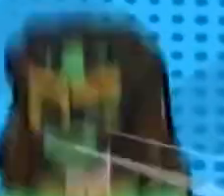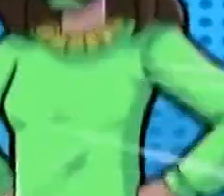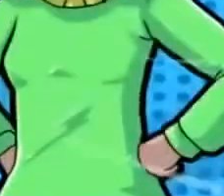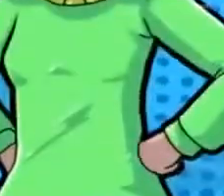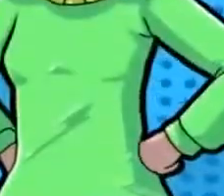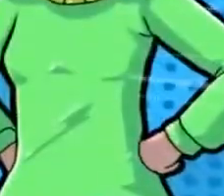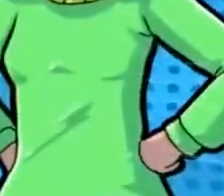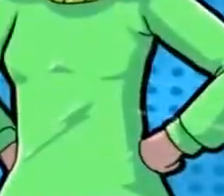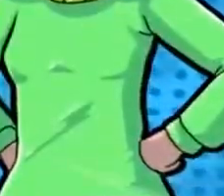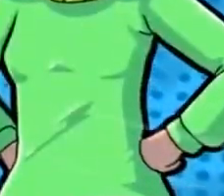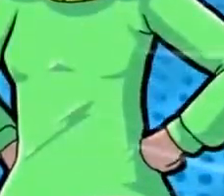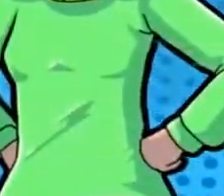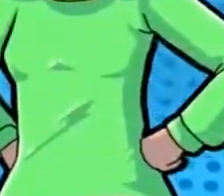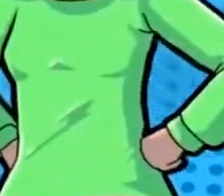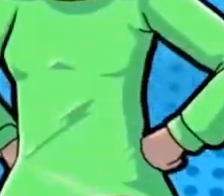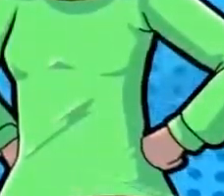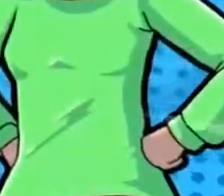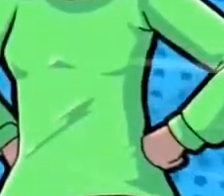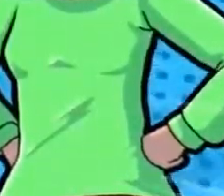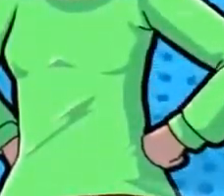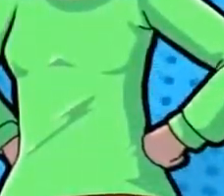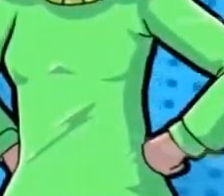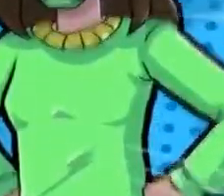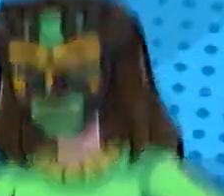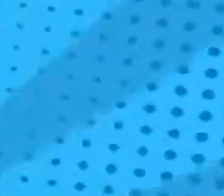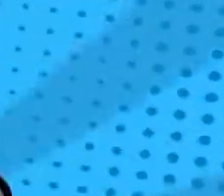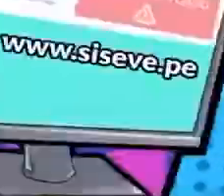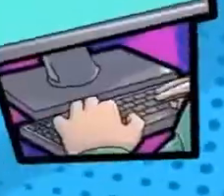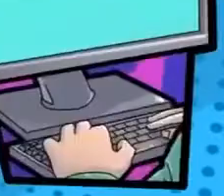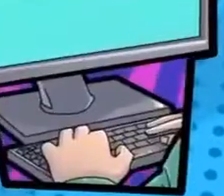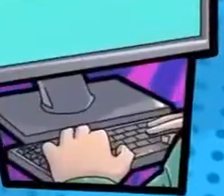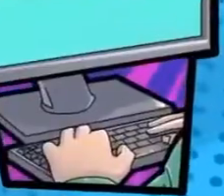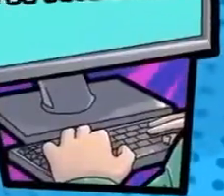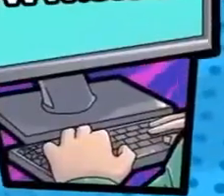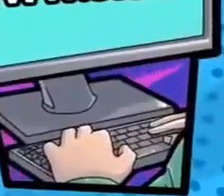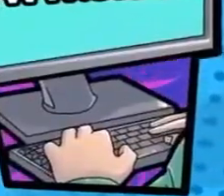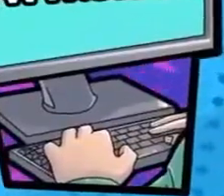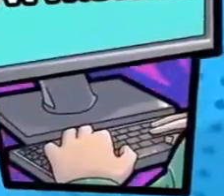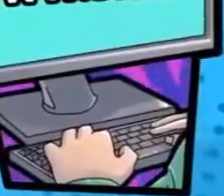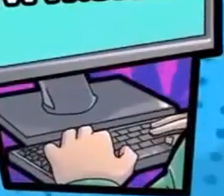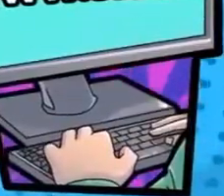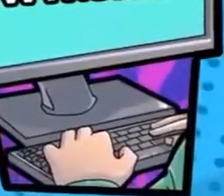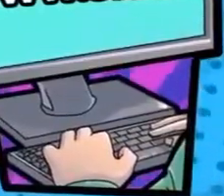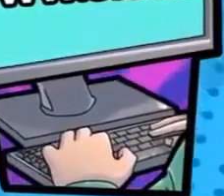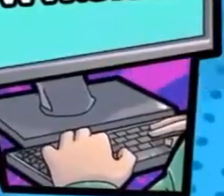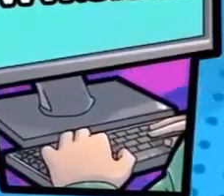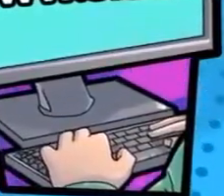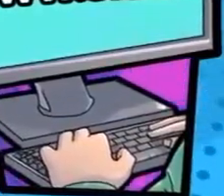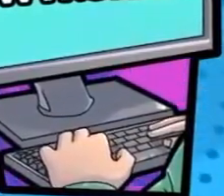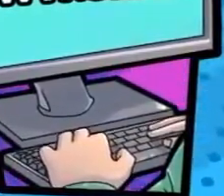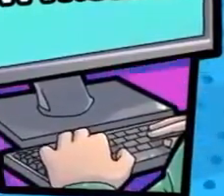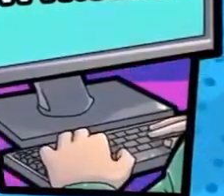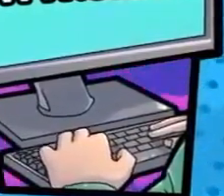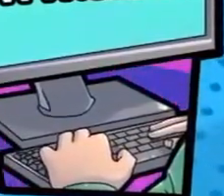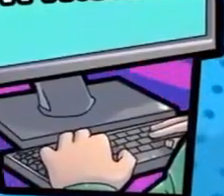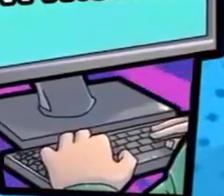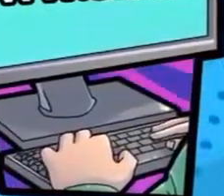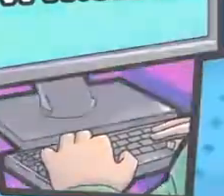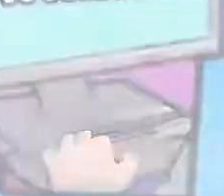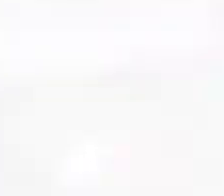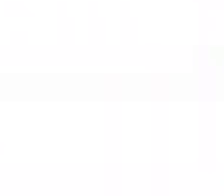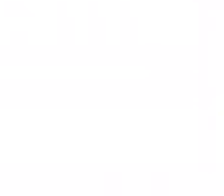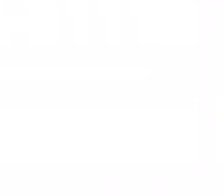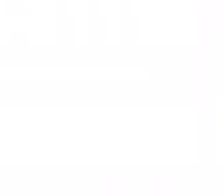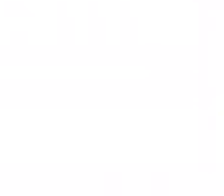eres víctima o testigo de violencia escolar, reporta de forma confidencial en nuestros canales de atención y sé parte de la brigada